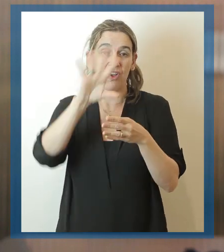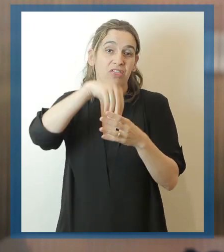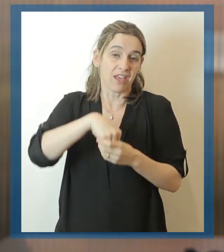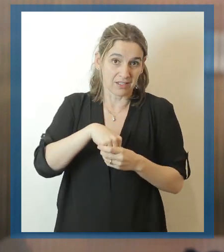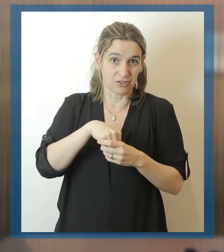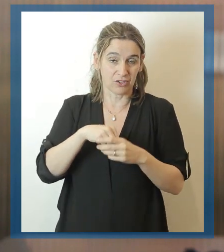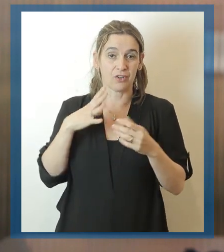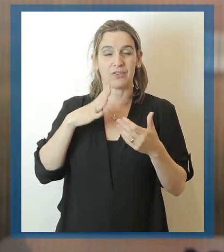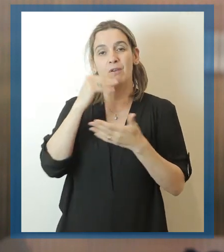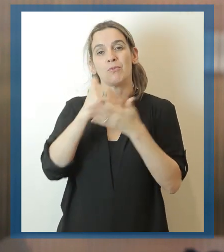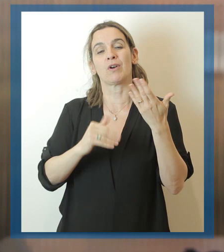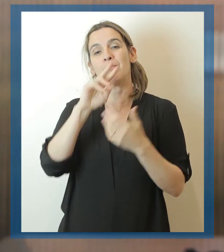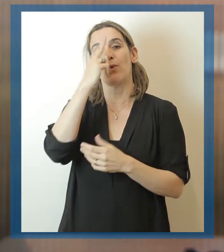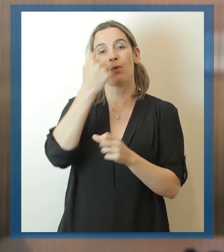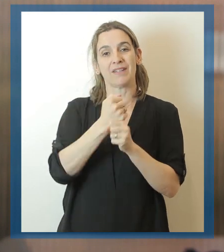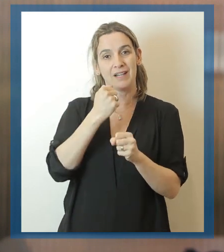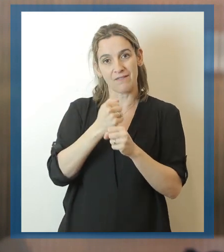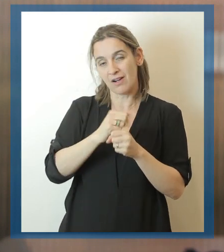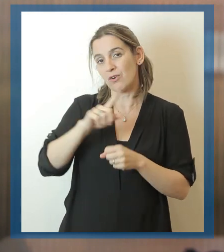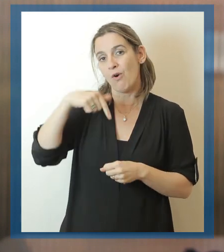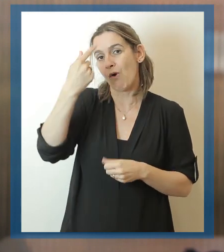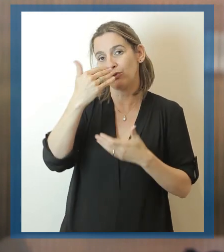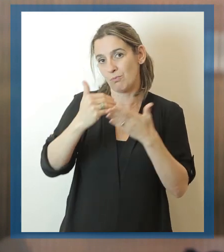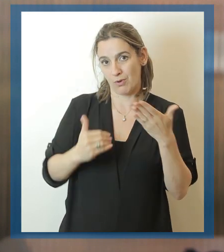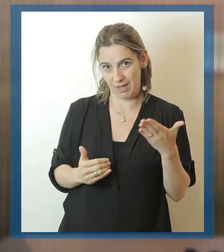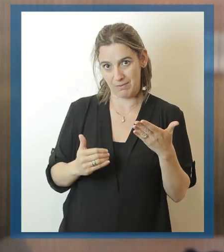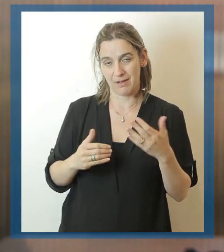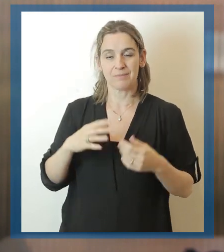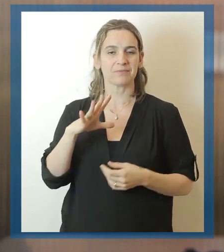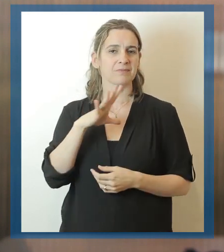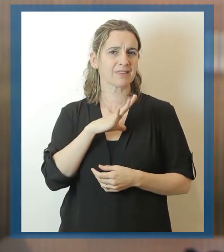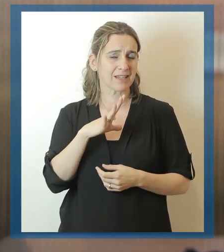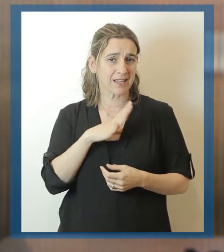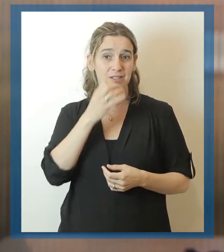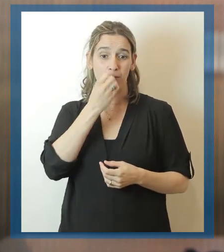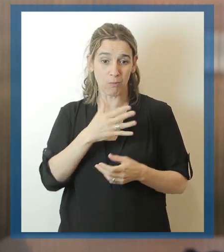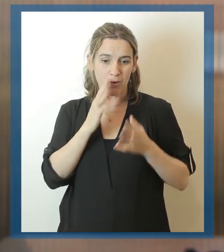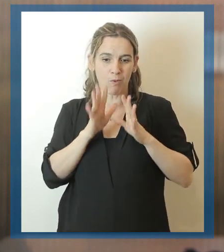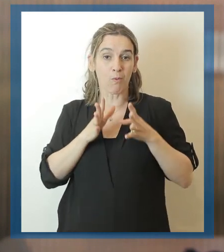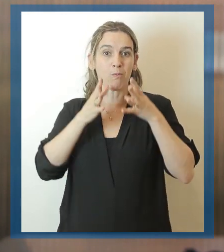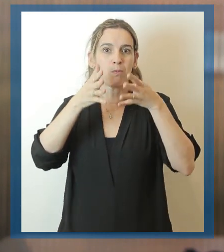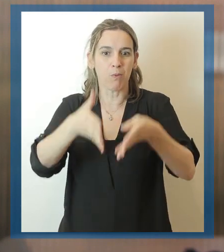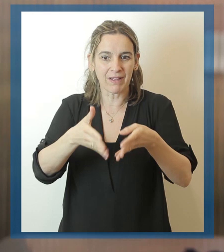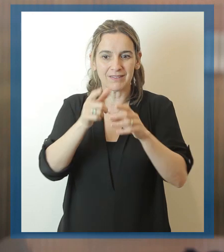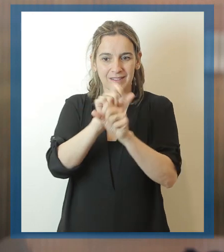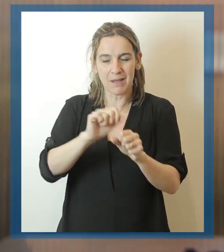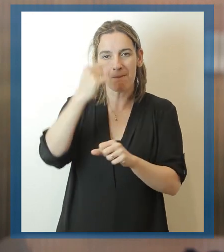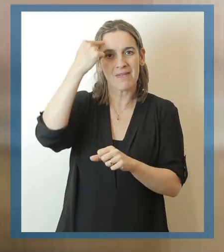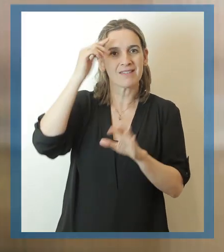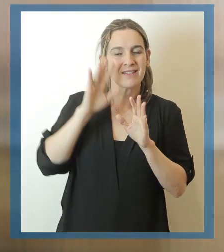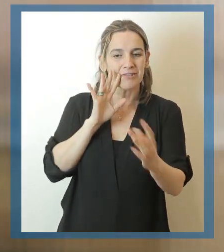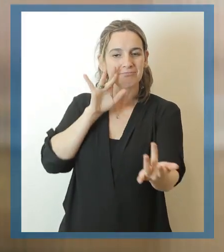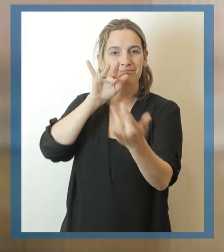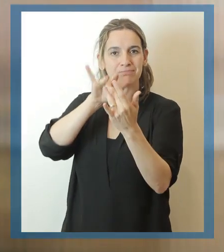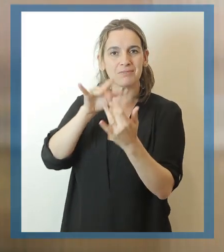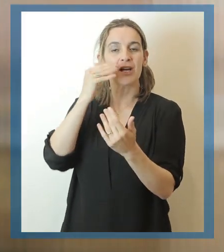no comiencen y terminen su proceso dentro de lo que es el programa Uruguay Trabaja o lo que son otros programas. Que